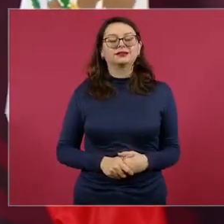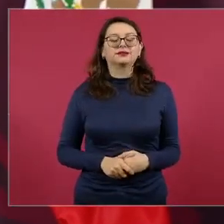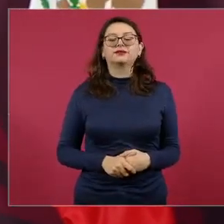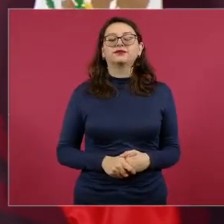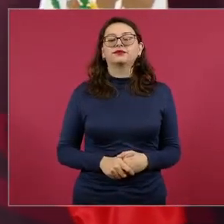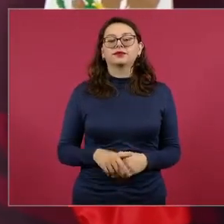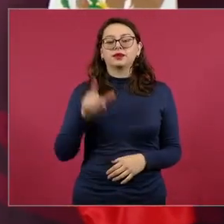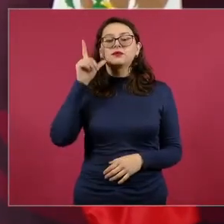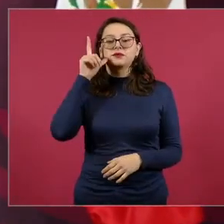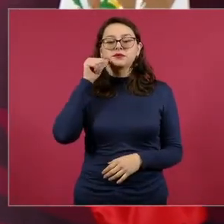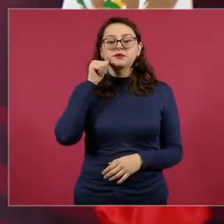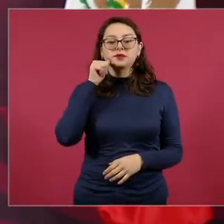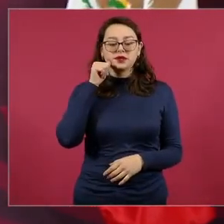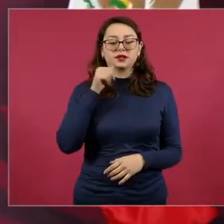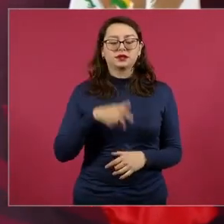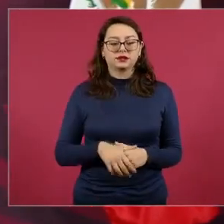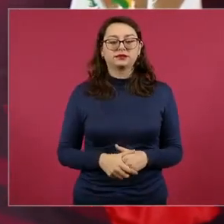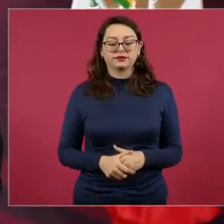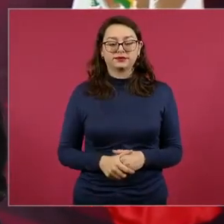No, mañana.